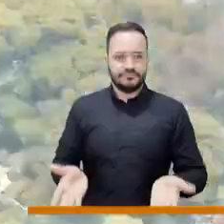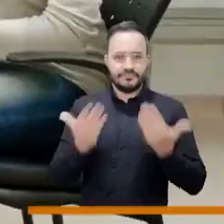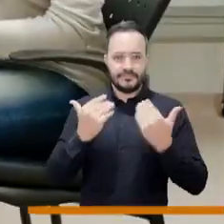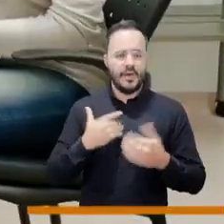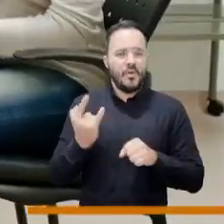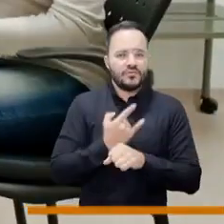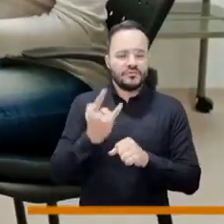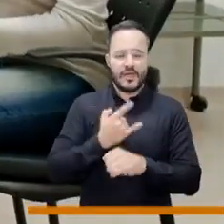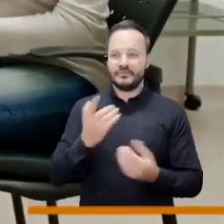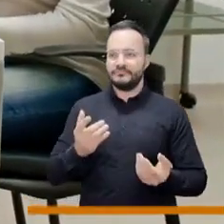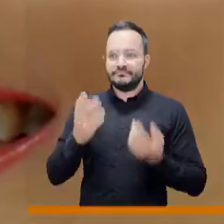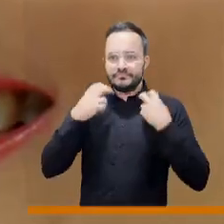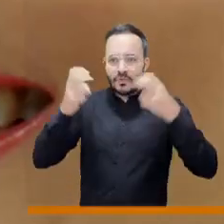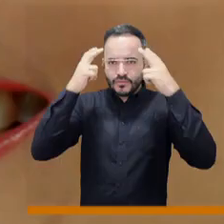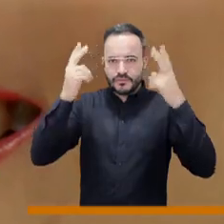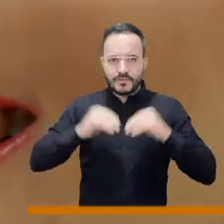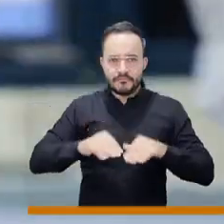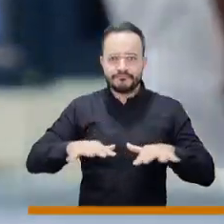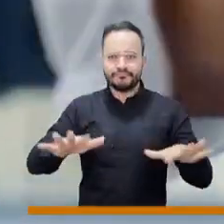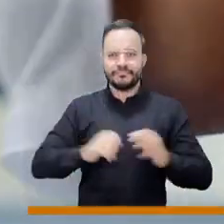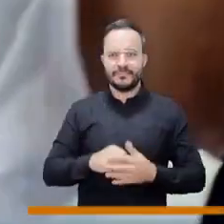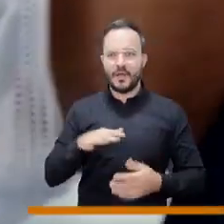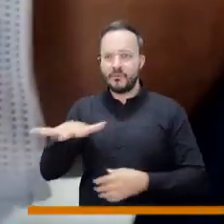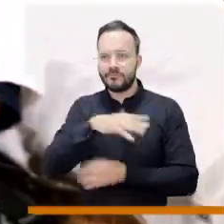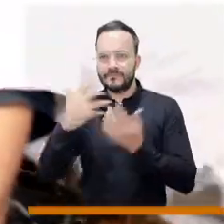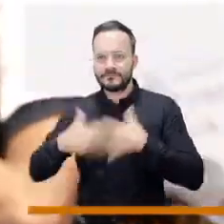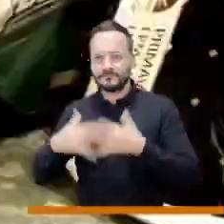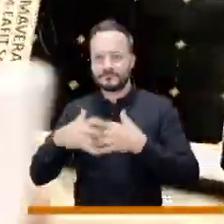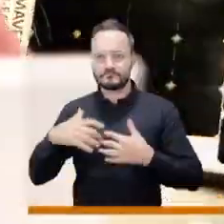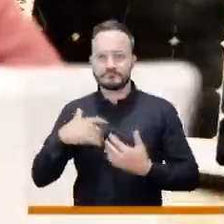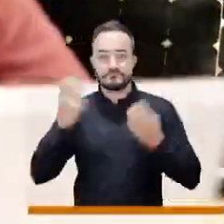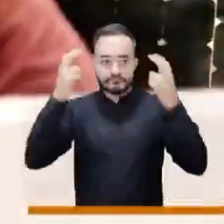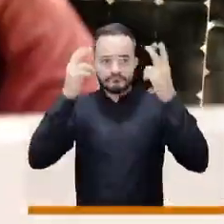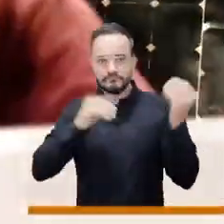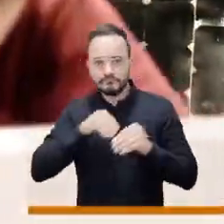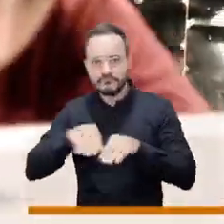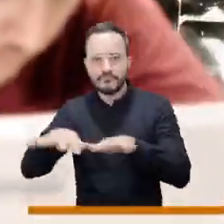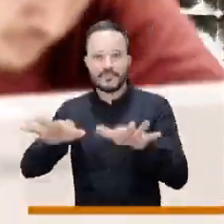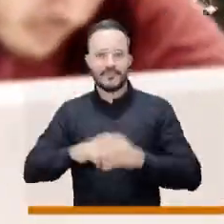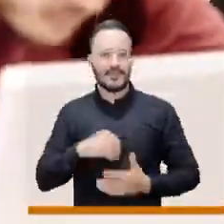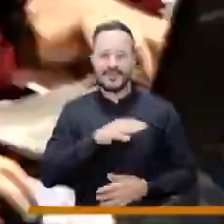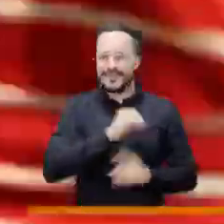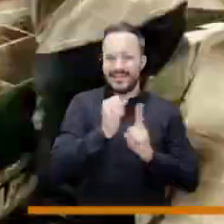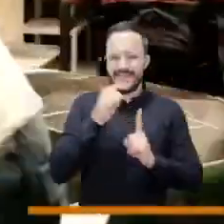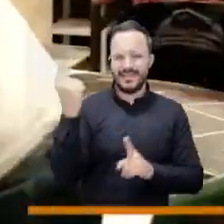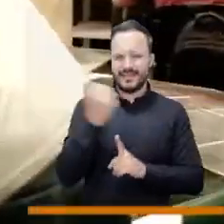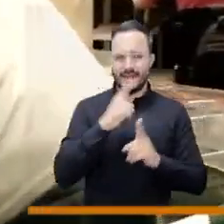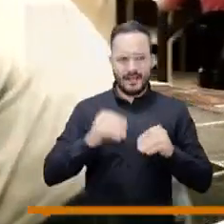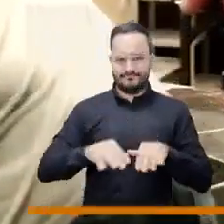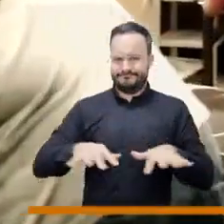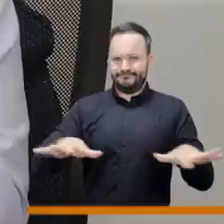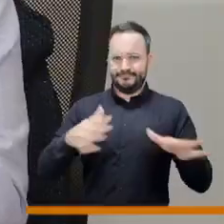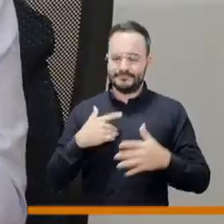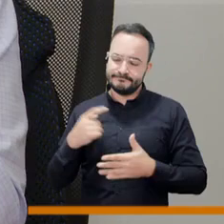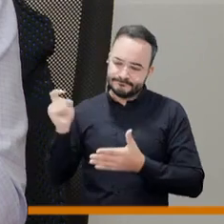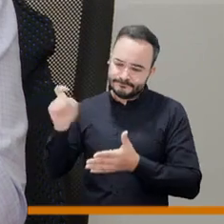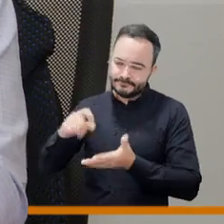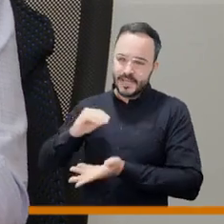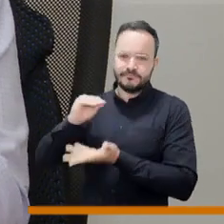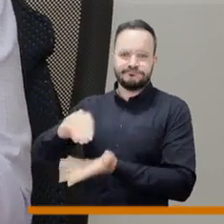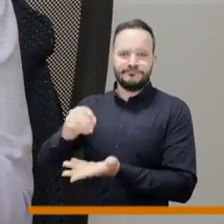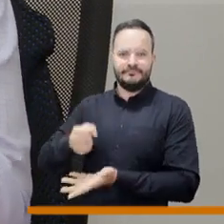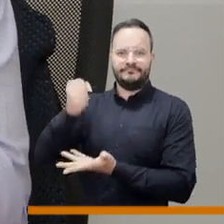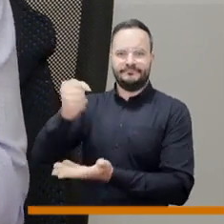uso, integración y apropiación del conocimiento en el aparato productivo y en la sociedad en general. Para